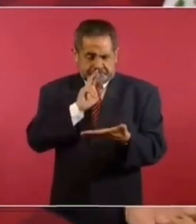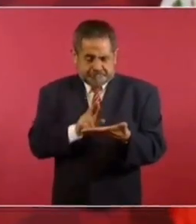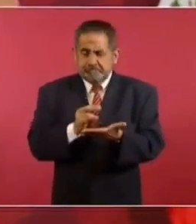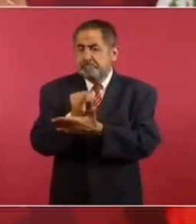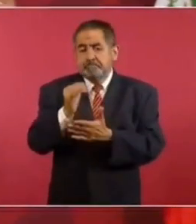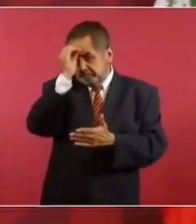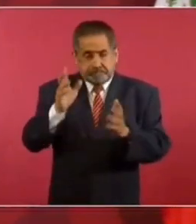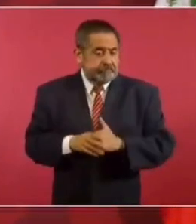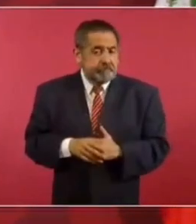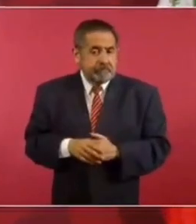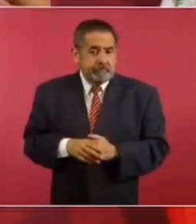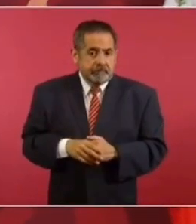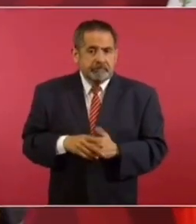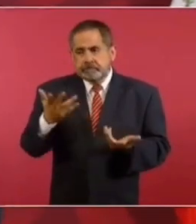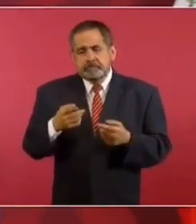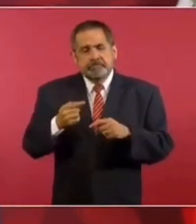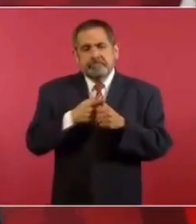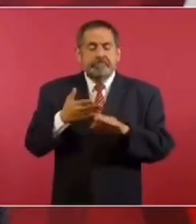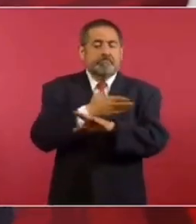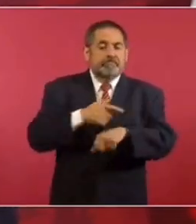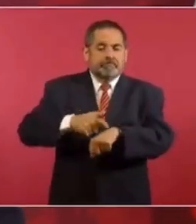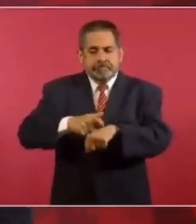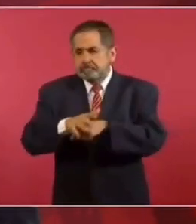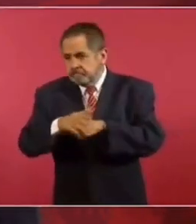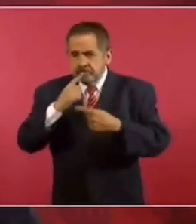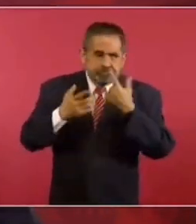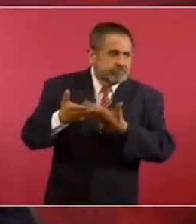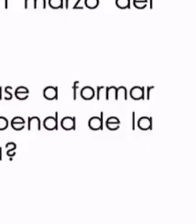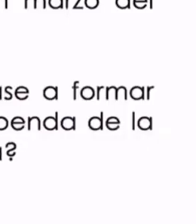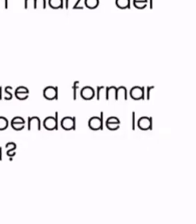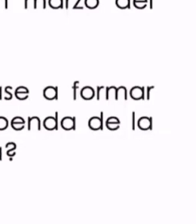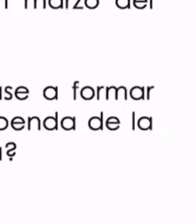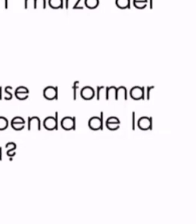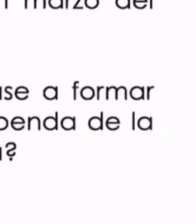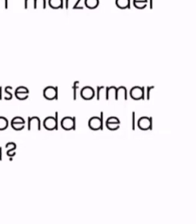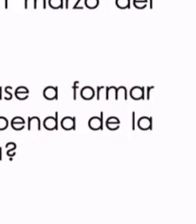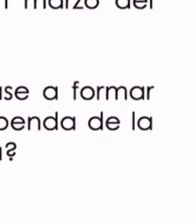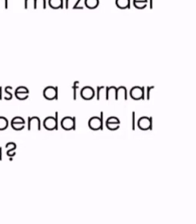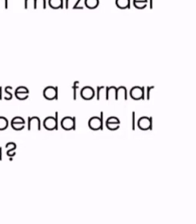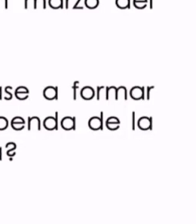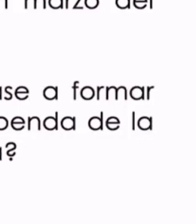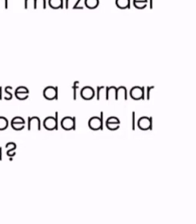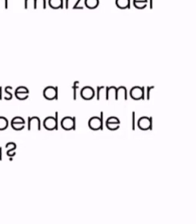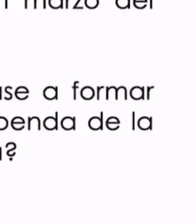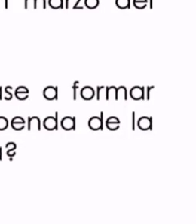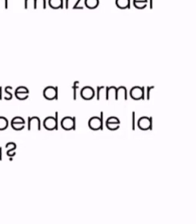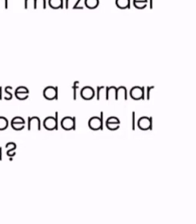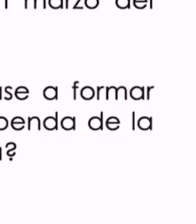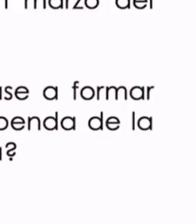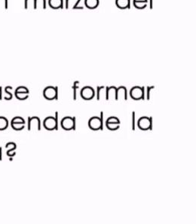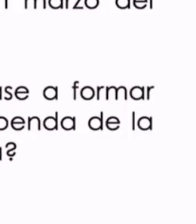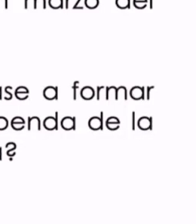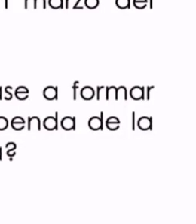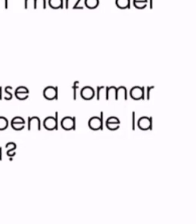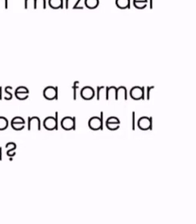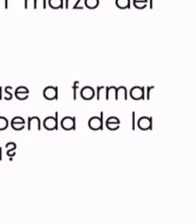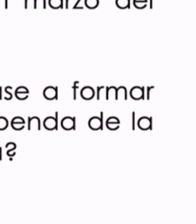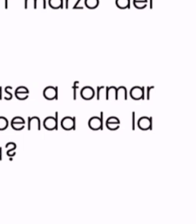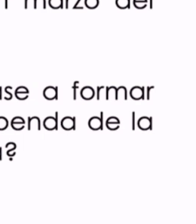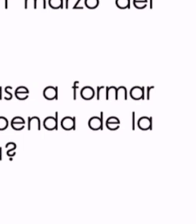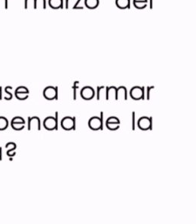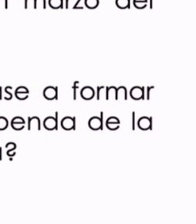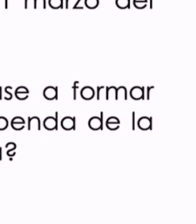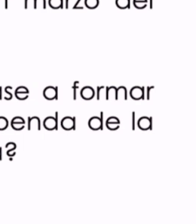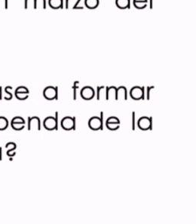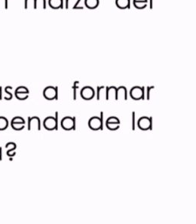Claro, que tengamos tiempo para debatir. Entonces, que no se someta a votación en los próximos 10 días, que es el plazo que tenemos. Pues yo no puedo pero decidir. Pero su